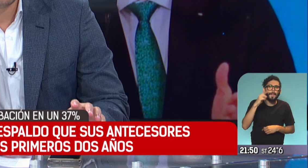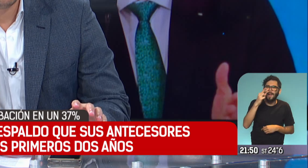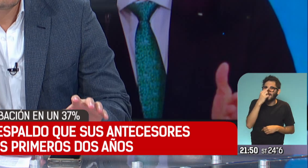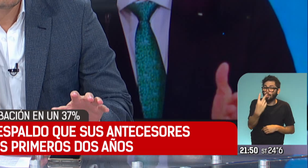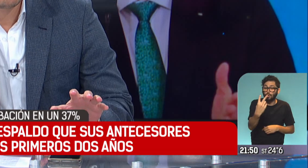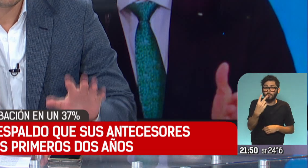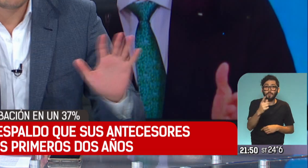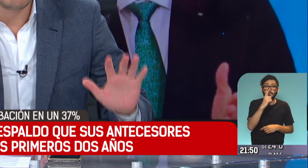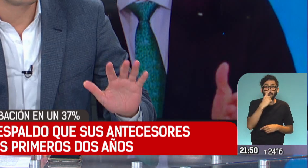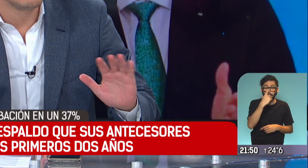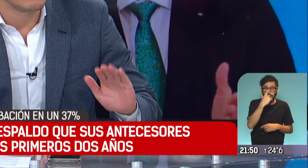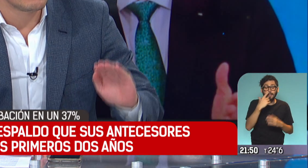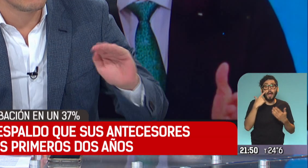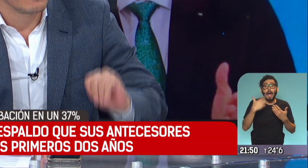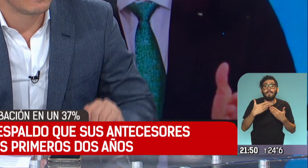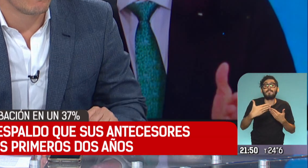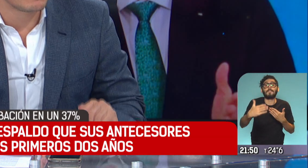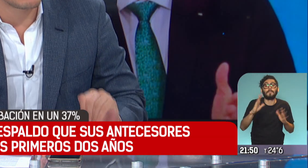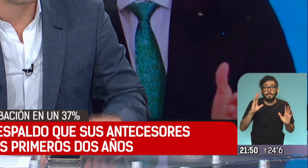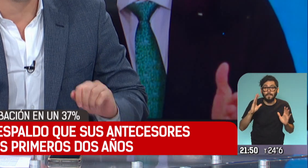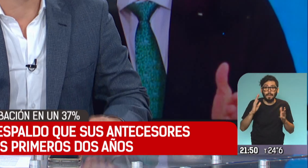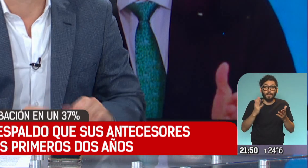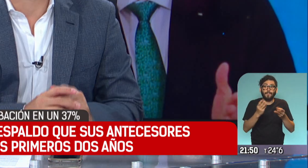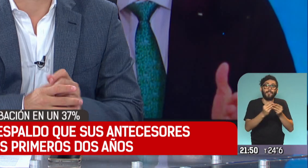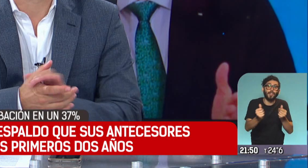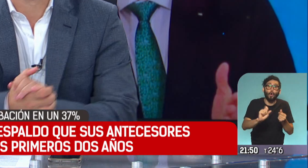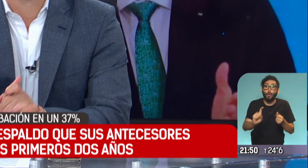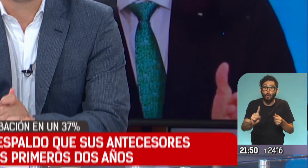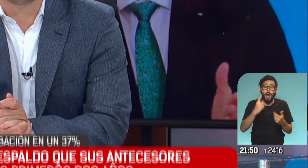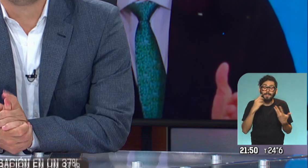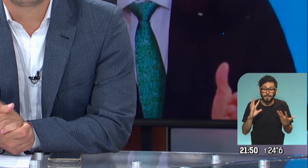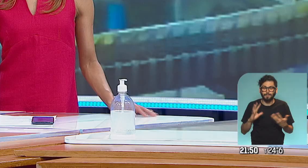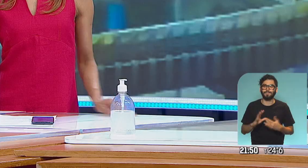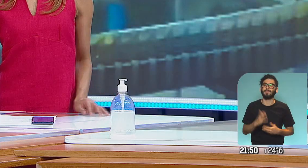parece alto. Veremos si el techo está muy cerca, ese piso. Gracias, Ayelen. Diana.